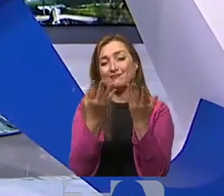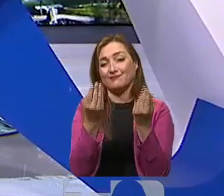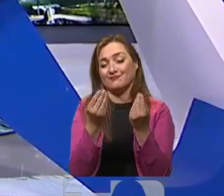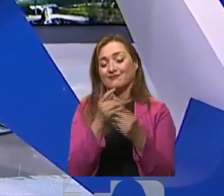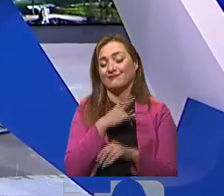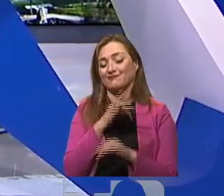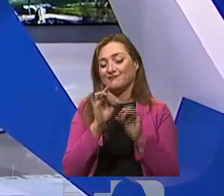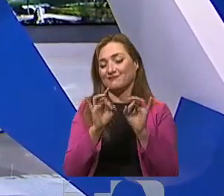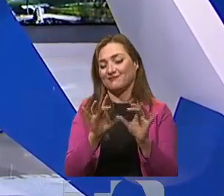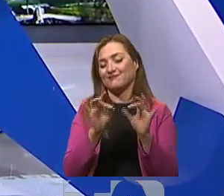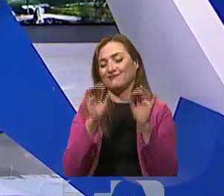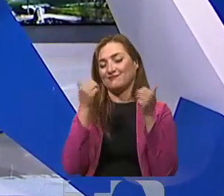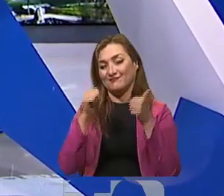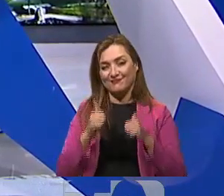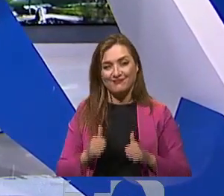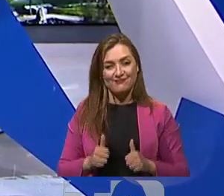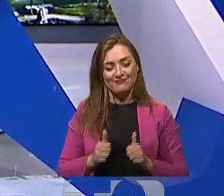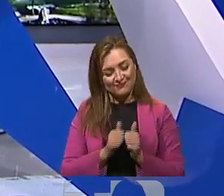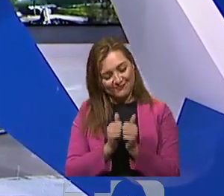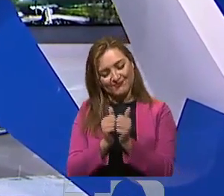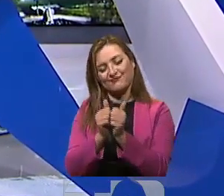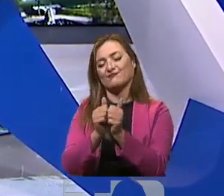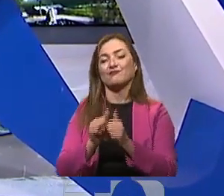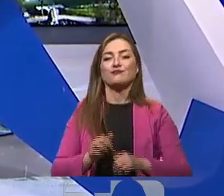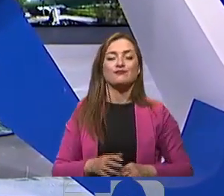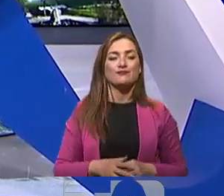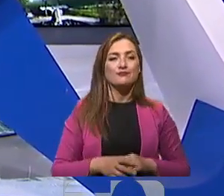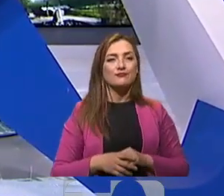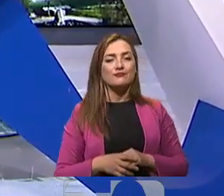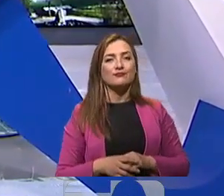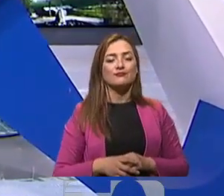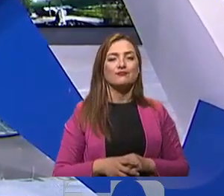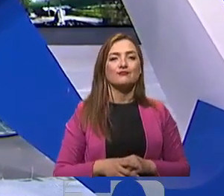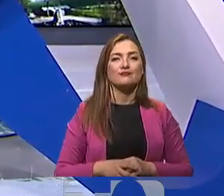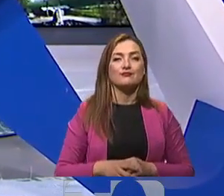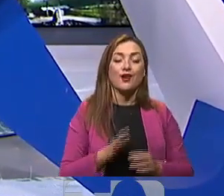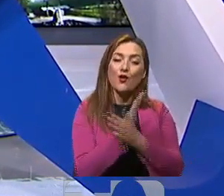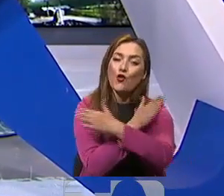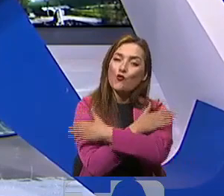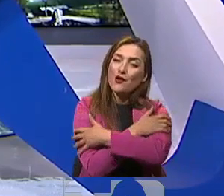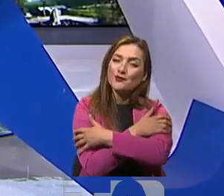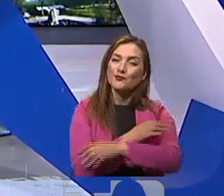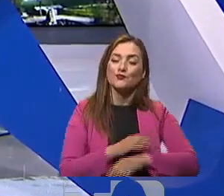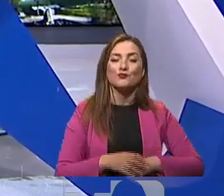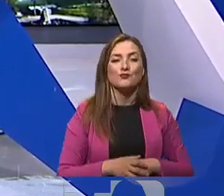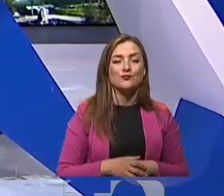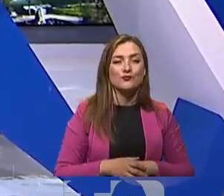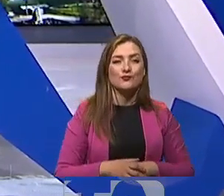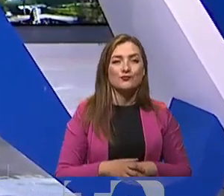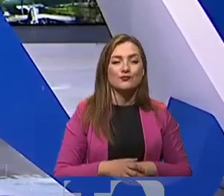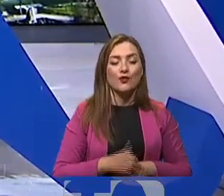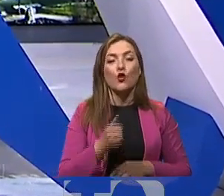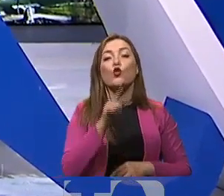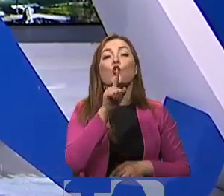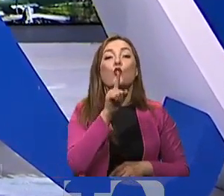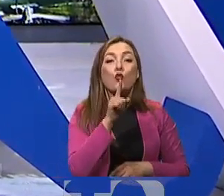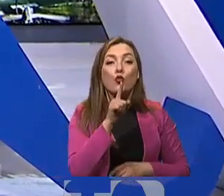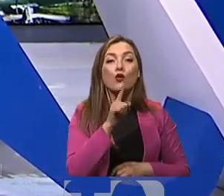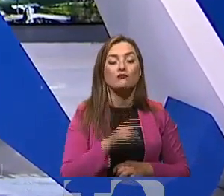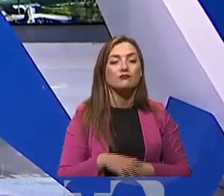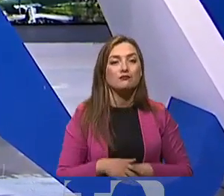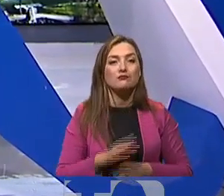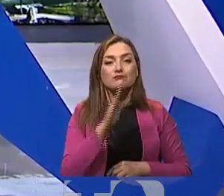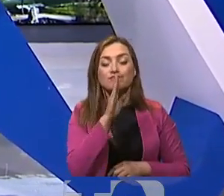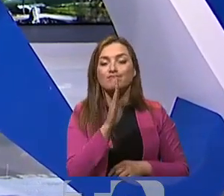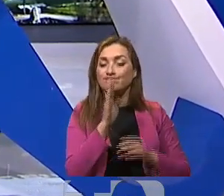bastante afortunados de tenerla todavía junto a ellos. Así que desde aquí nuestro abrazo grande. Y también aprovechando, tenemos otro cumpleañero que